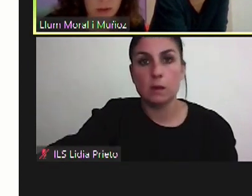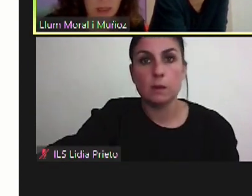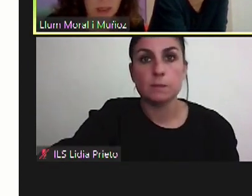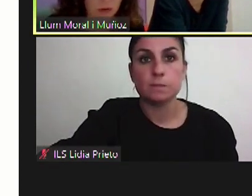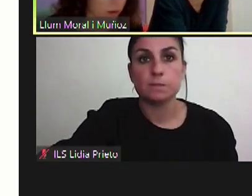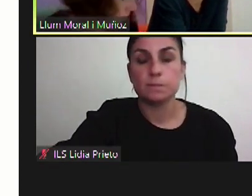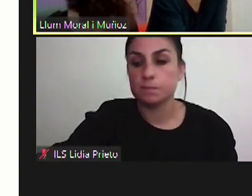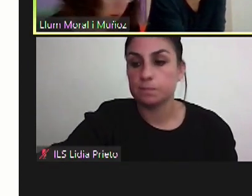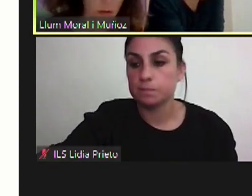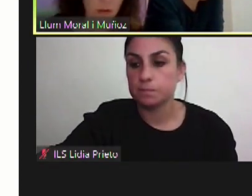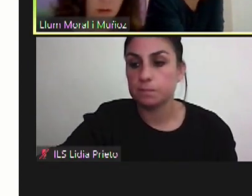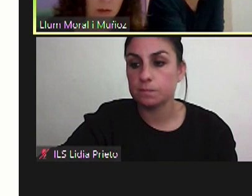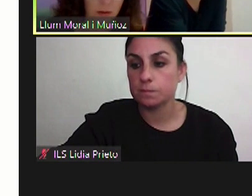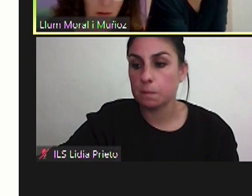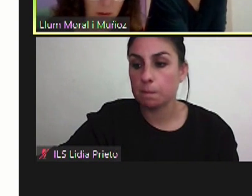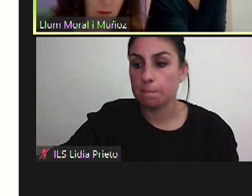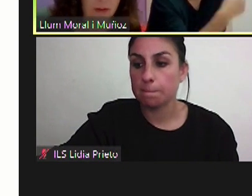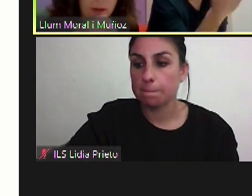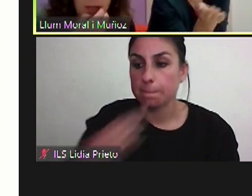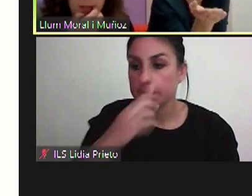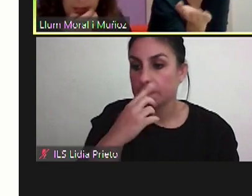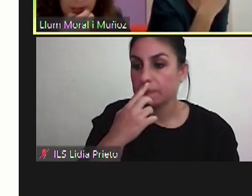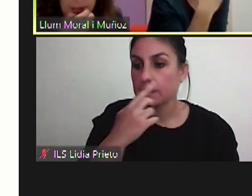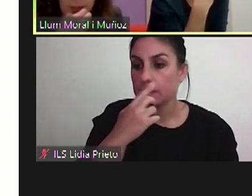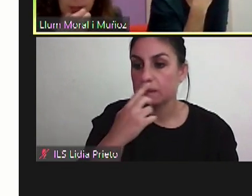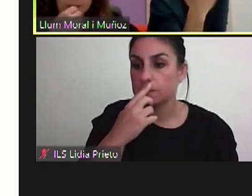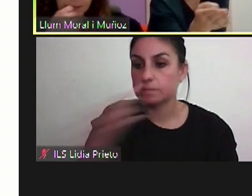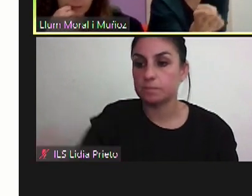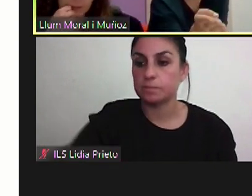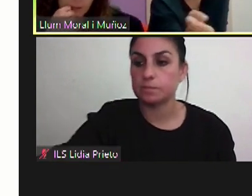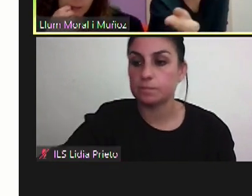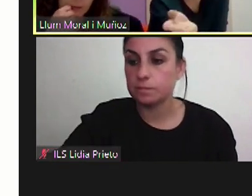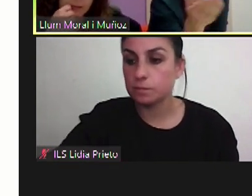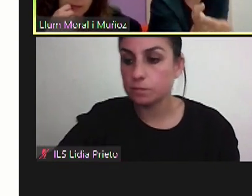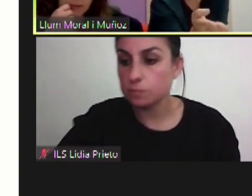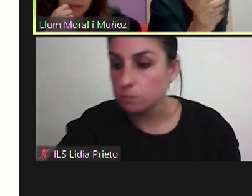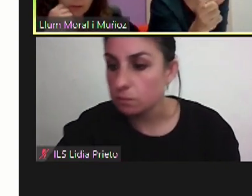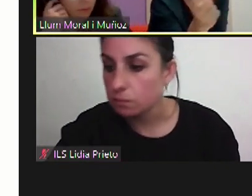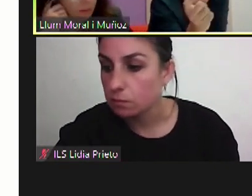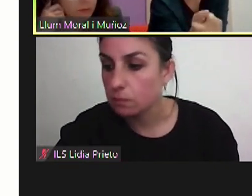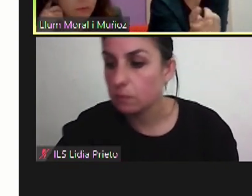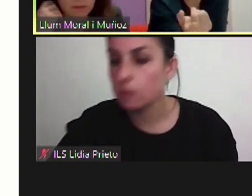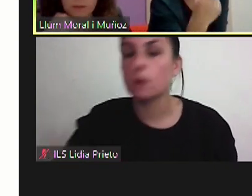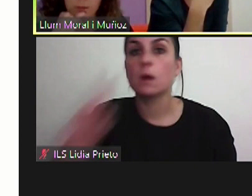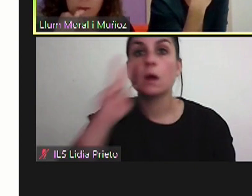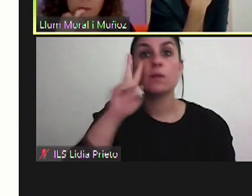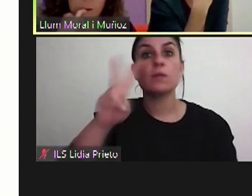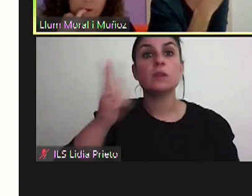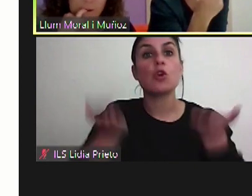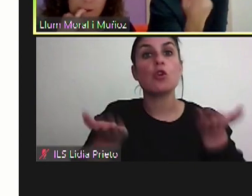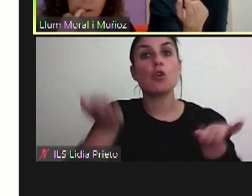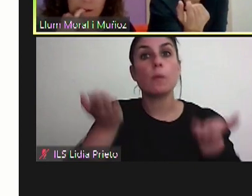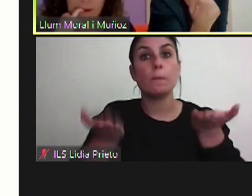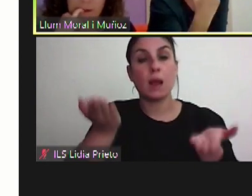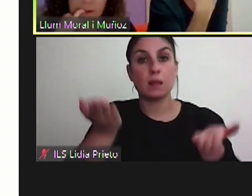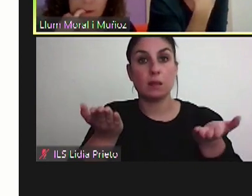Seguimos, si no hace caso. Bueno, si ahí veis la gráfica, pues la comparativa por grupos de edad de lo que son las muertes por COVID en azul con las